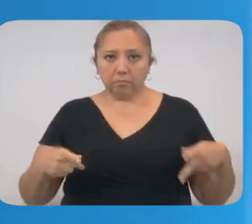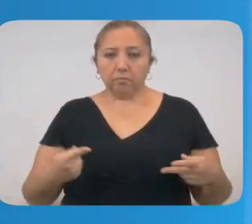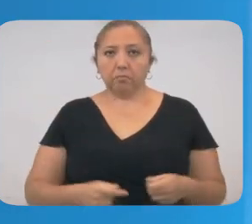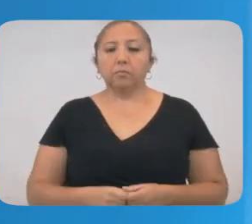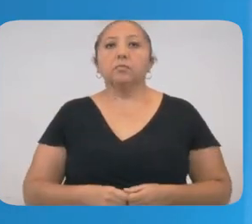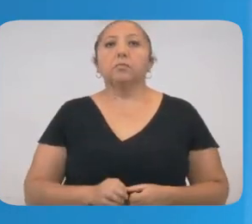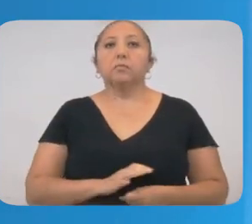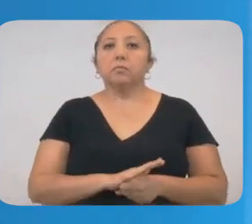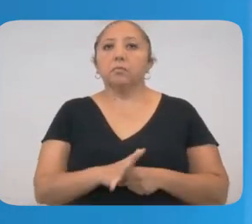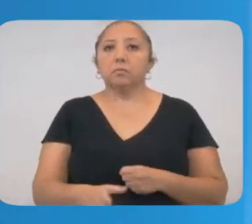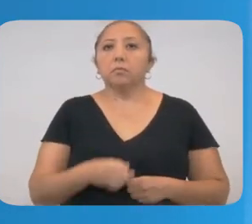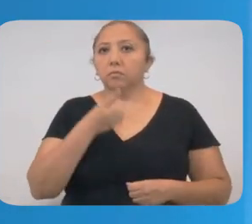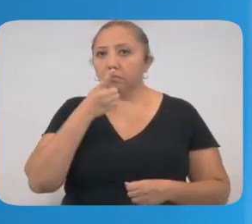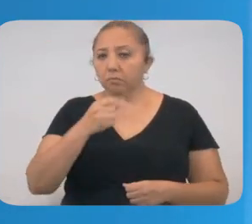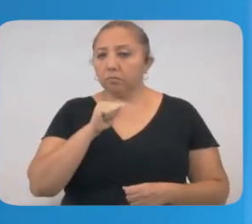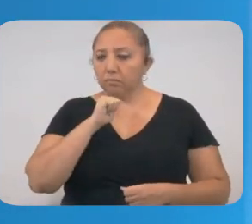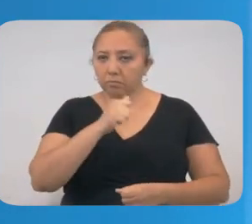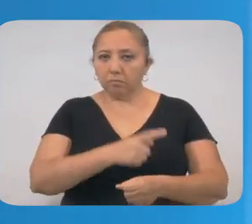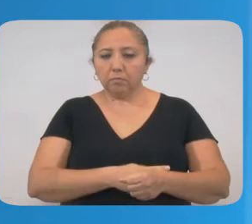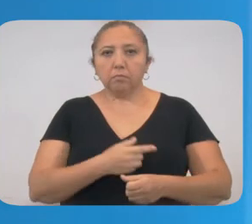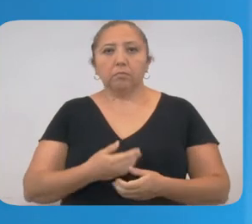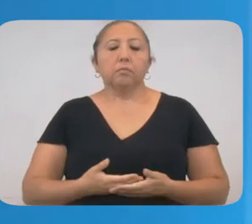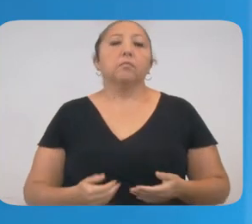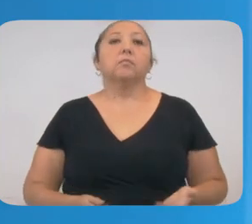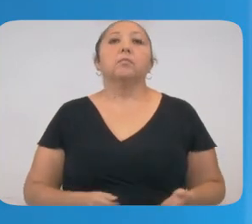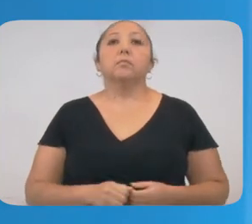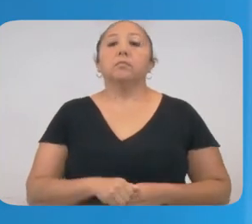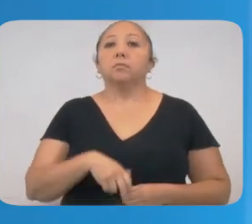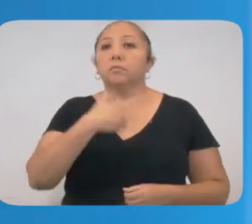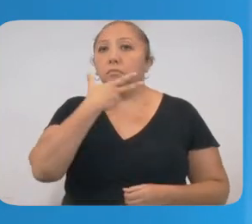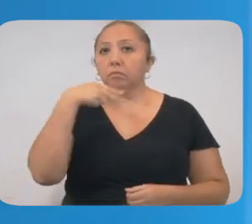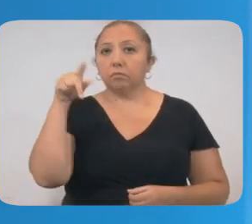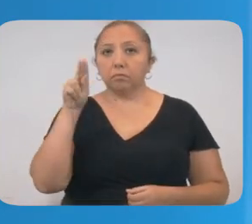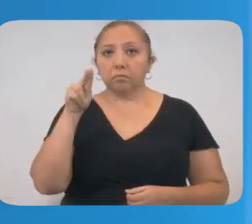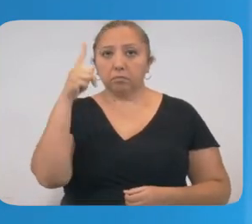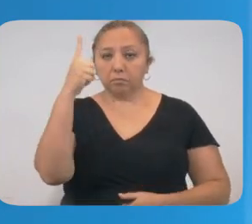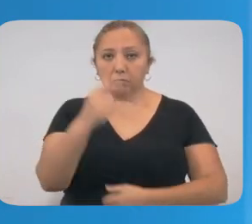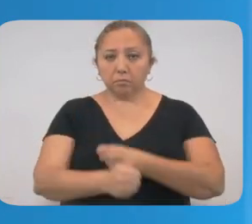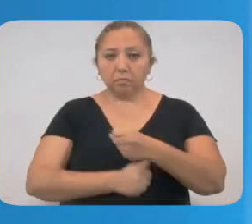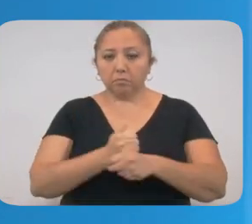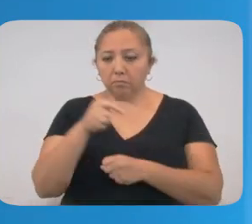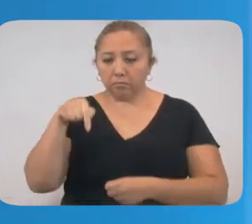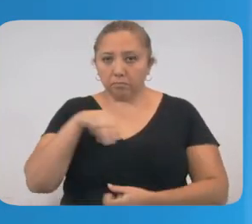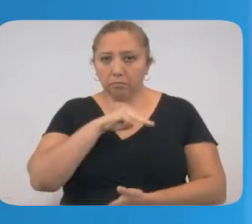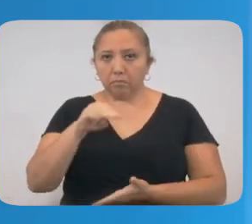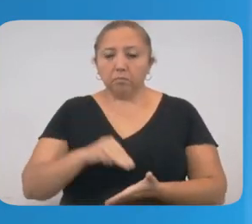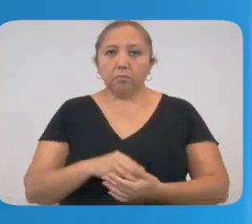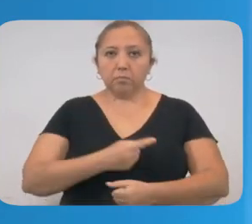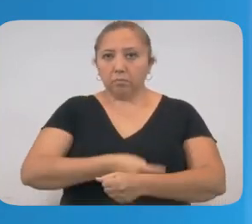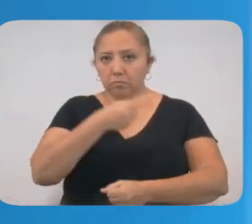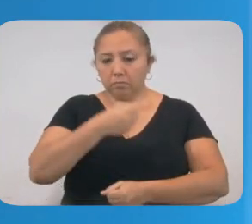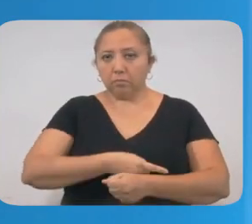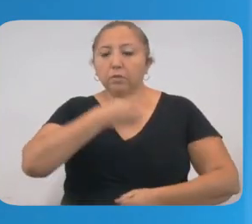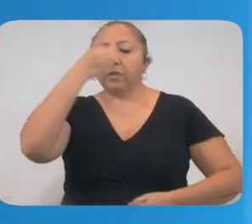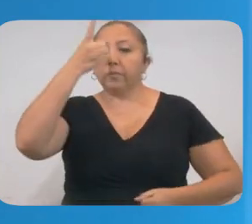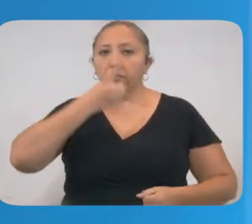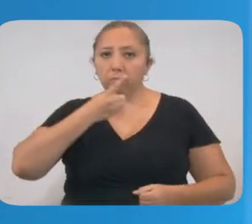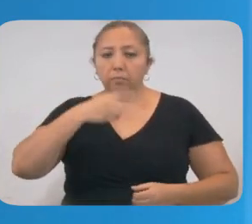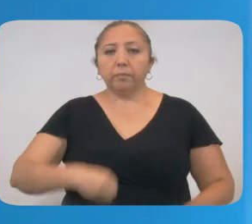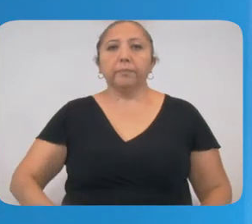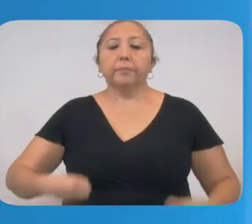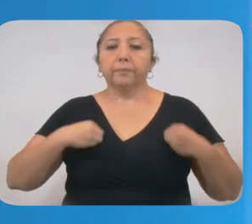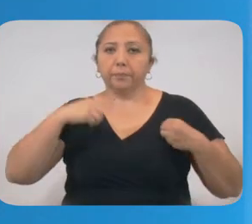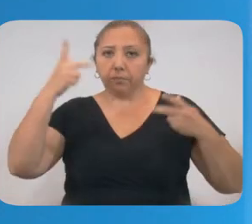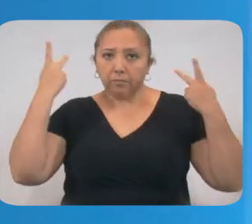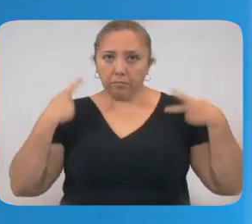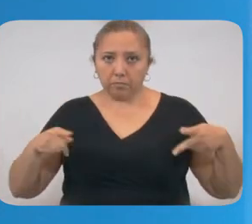se reportan sin síntomas. Hombre de 81 años de edad de Mérida, con hipertensión y diabetes. Vivía con una persona que